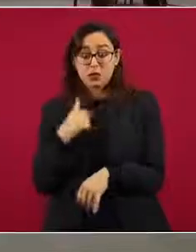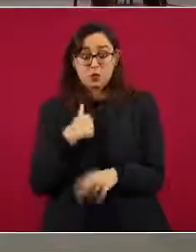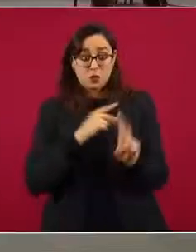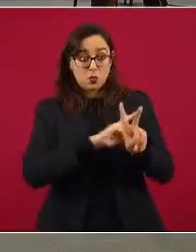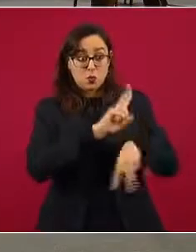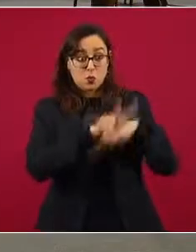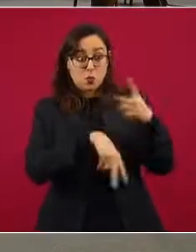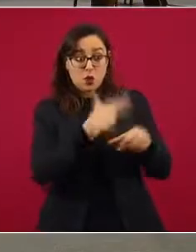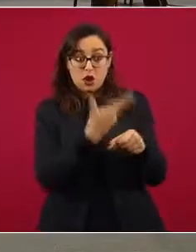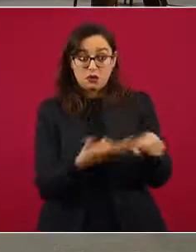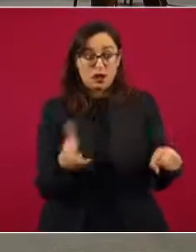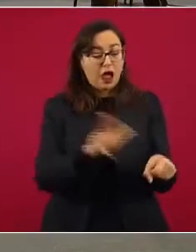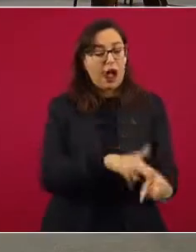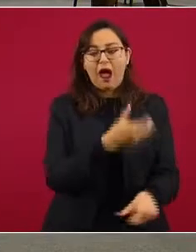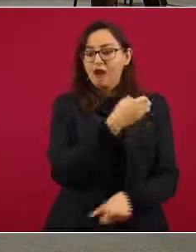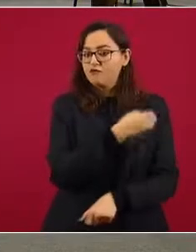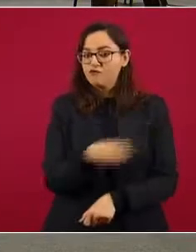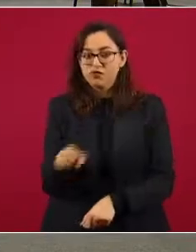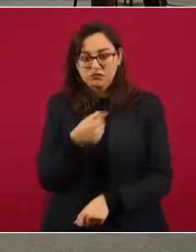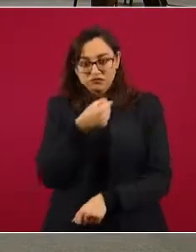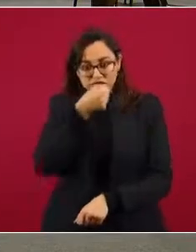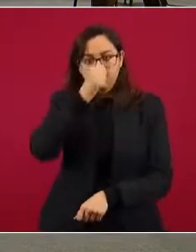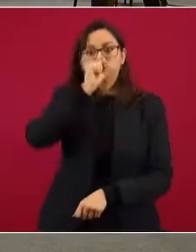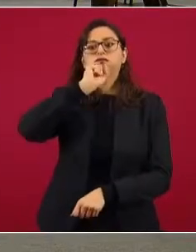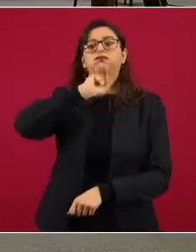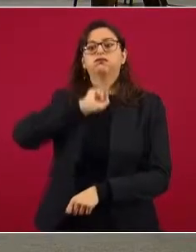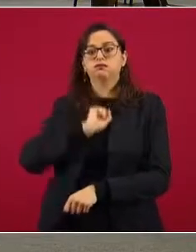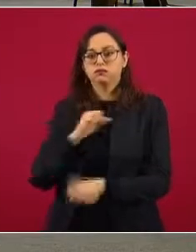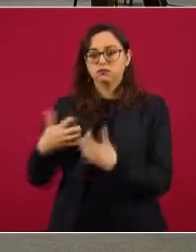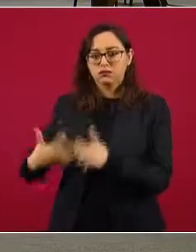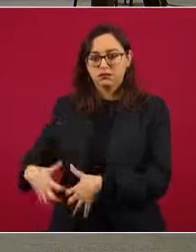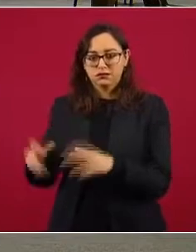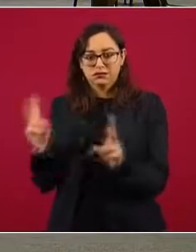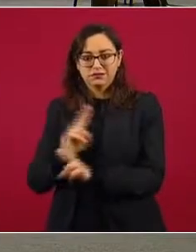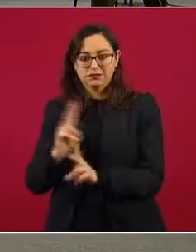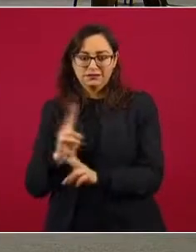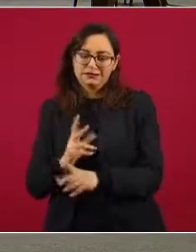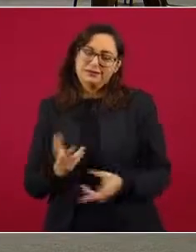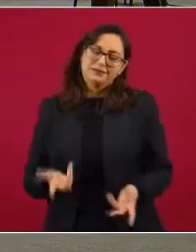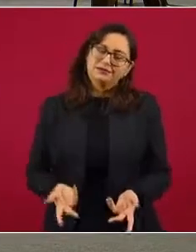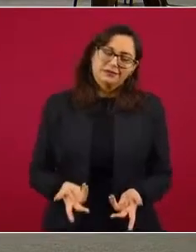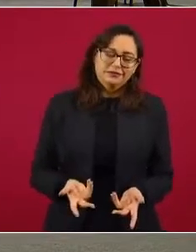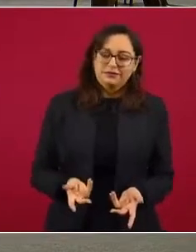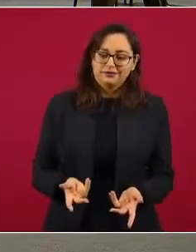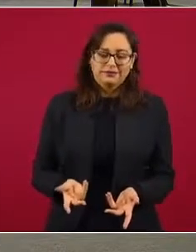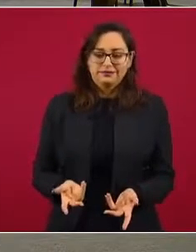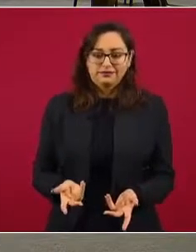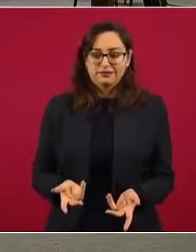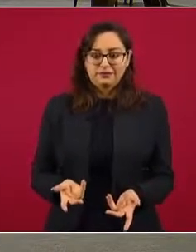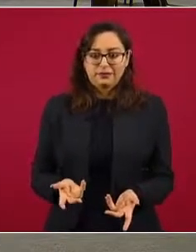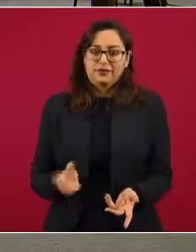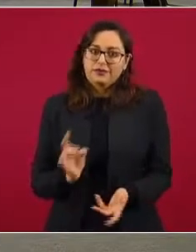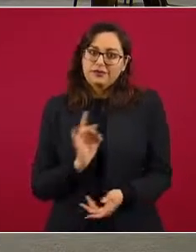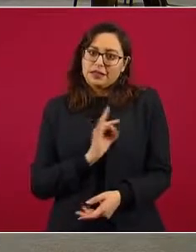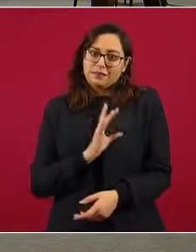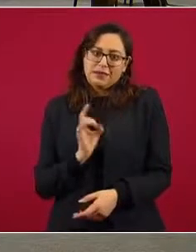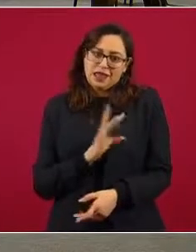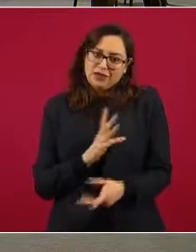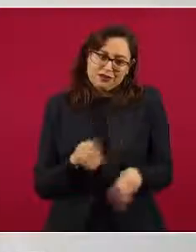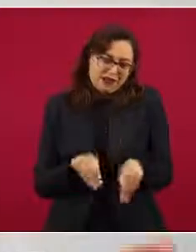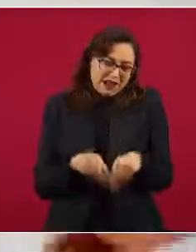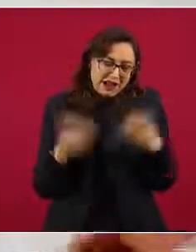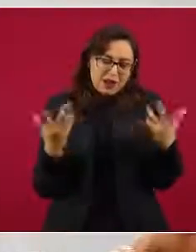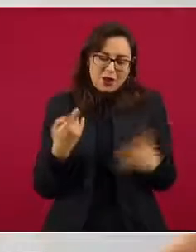hospital, irremediablemente va a ser intubada, y desde luego a toda persona le da temor esta